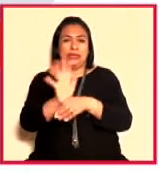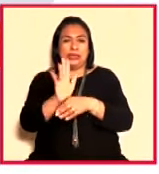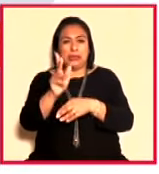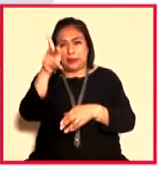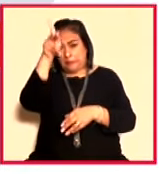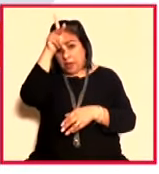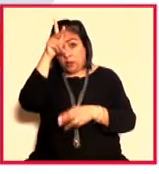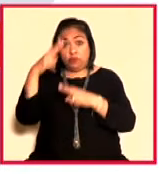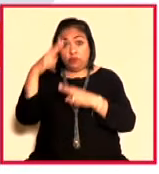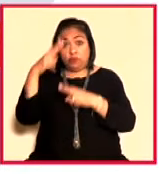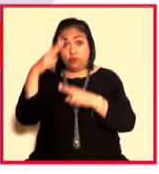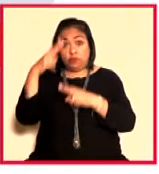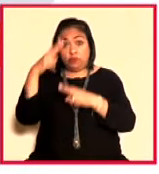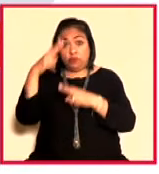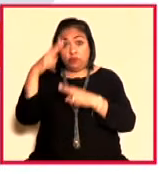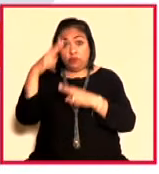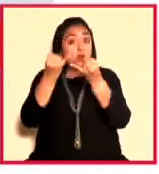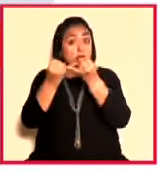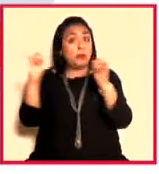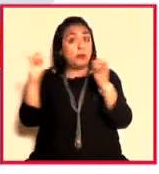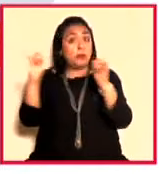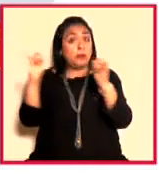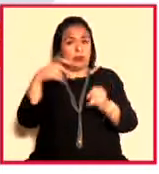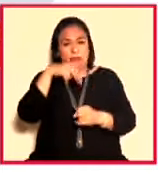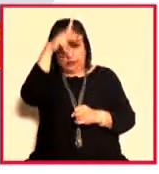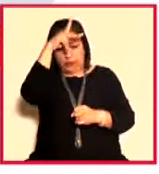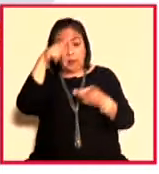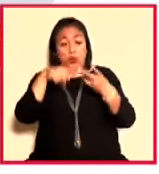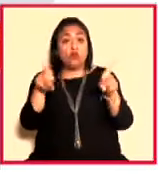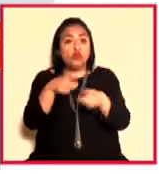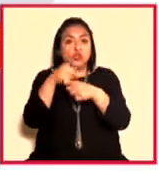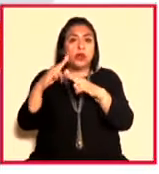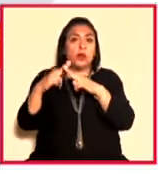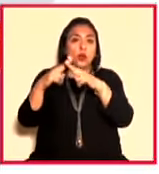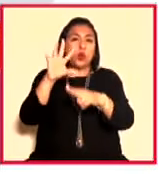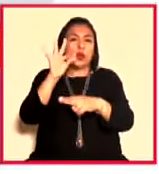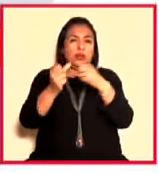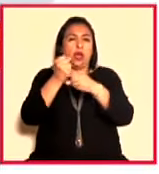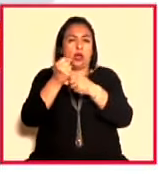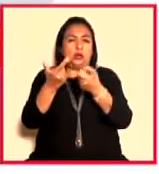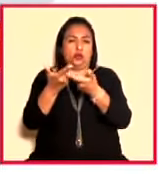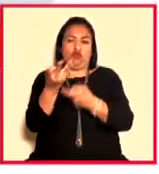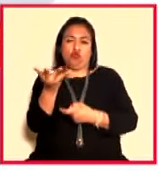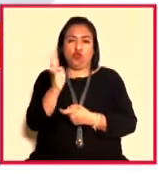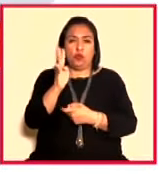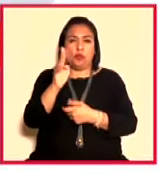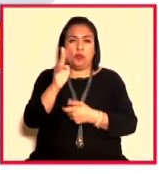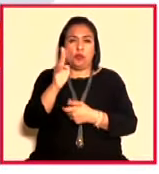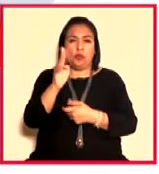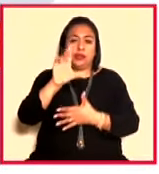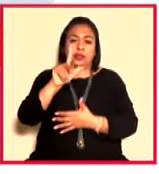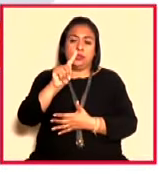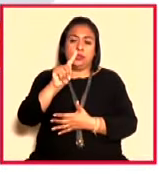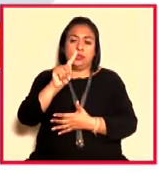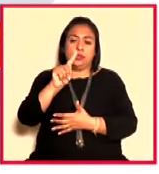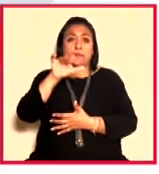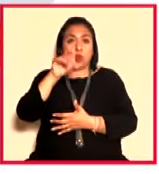de la independencia de ese país en la música, 40 años del cuarteto latinoamericano y concierto de tambuco ensamble de